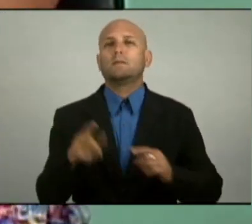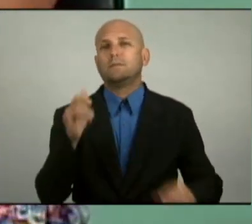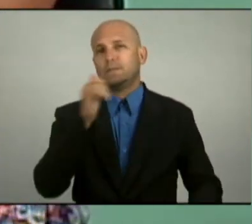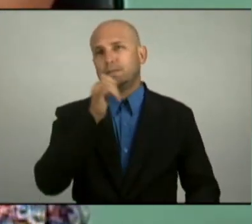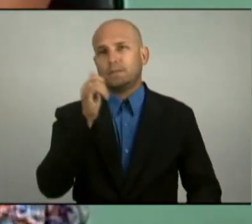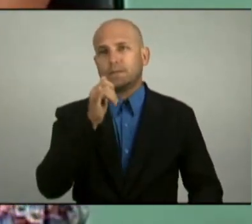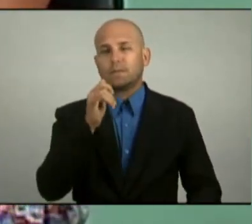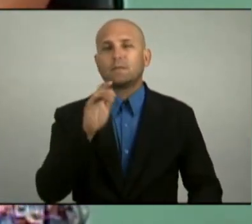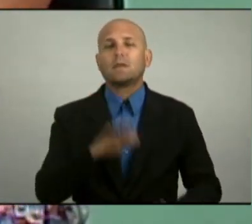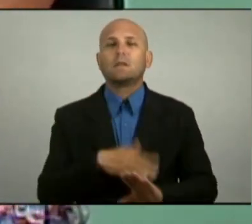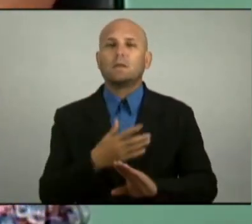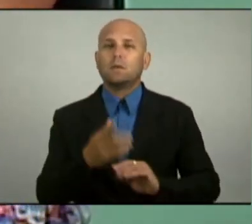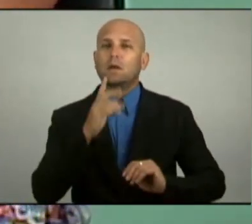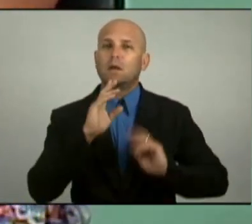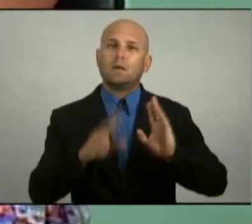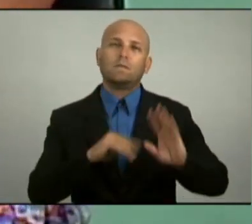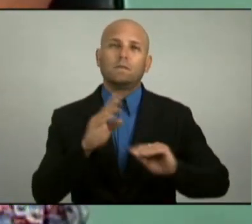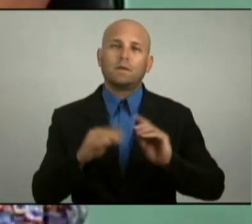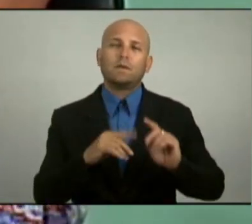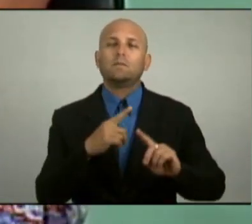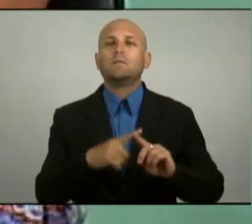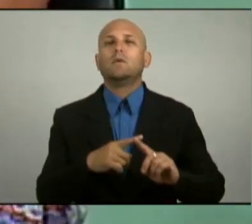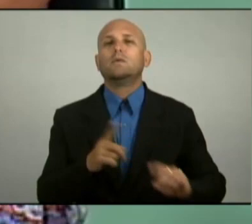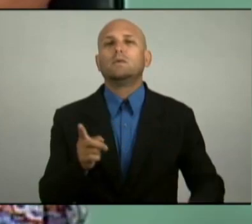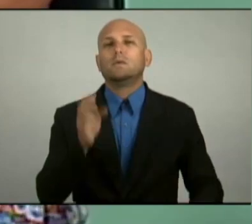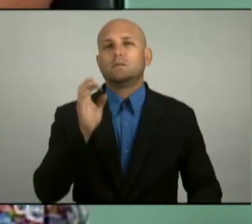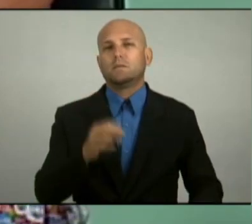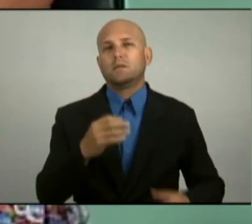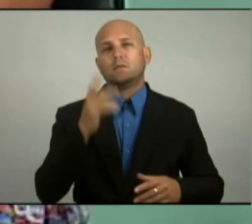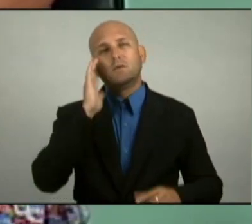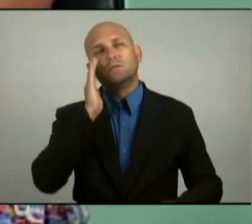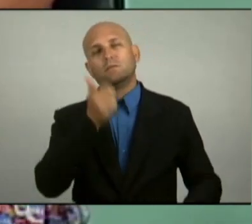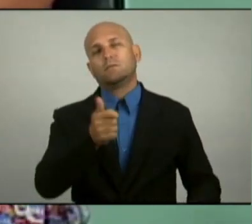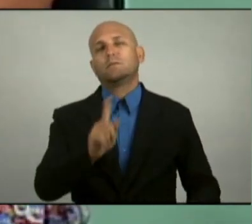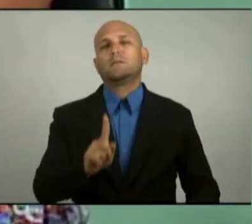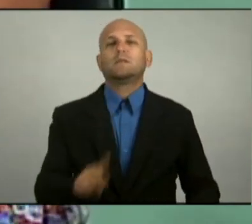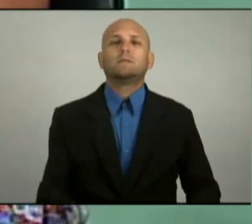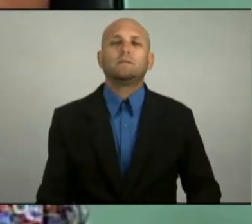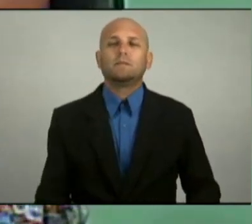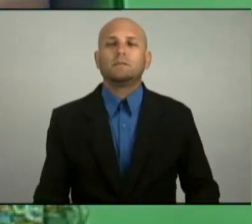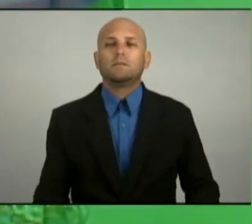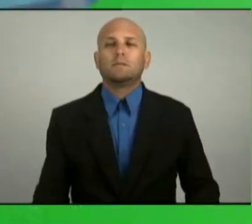emisión y luego continuamos conversando acerca de los TR del